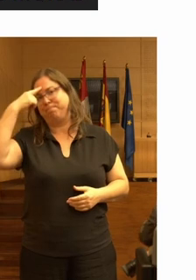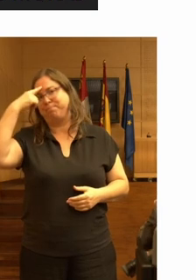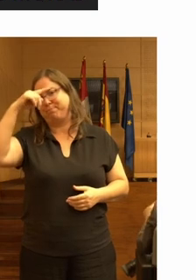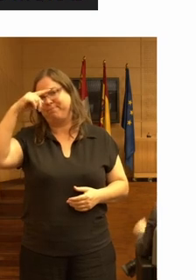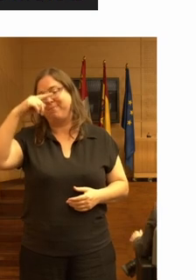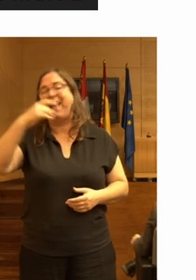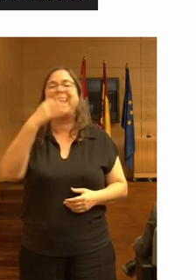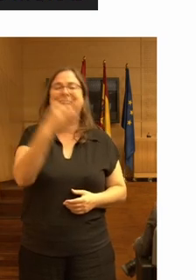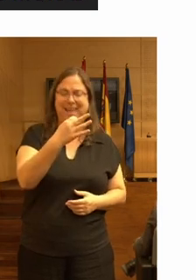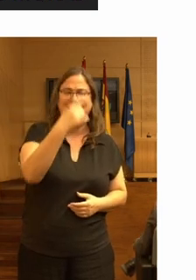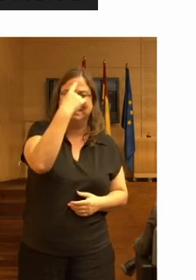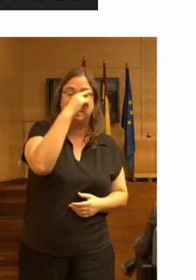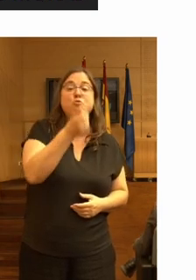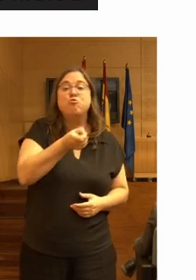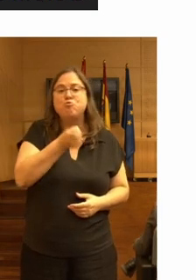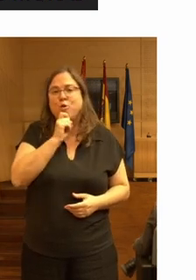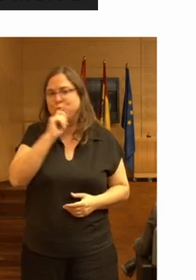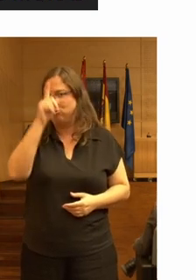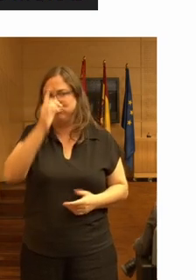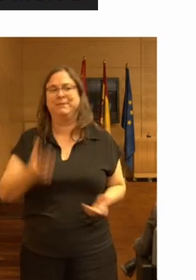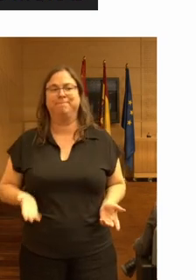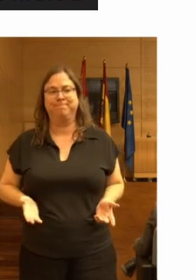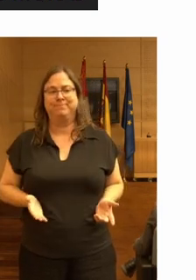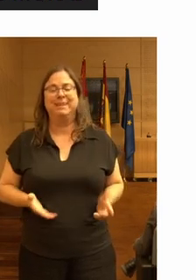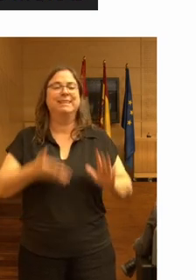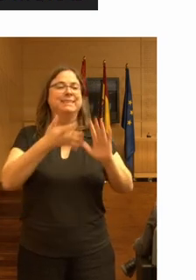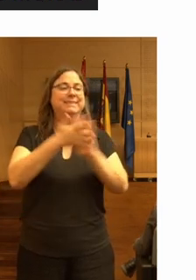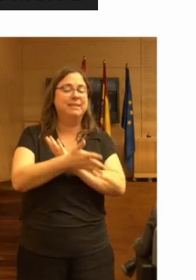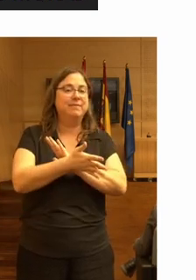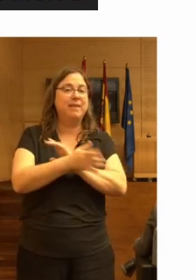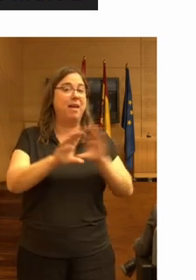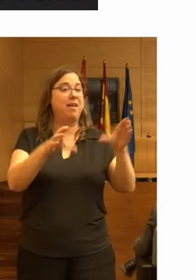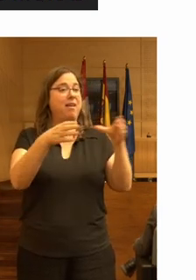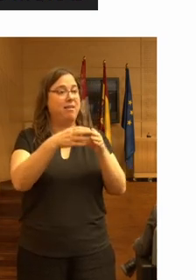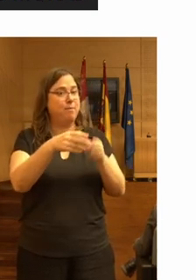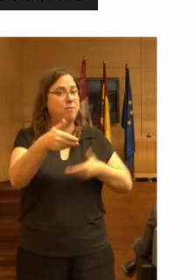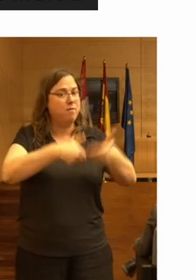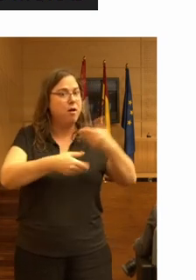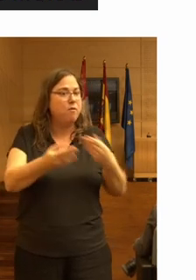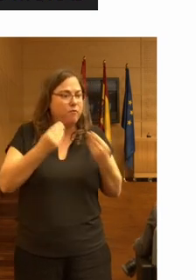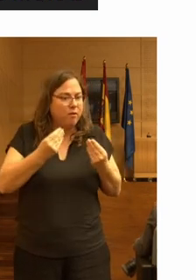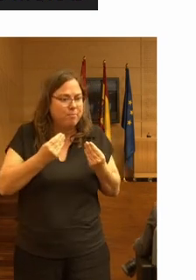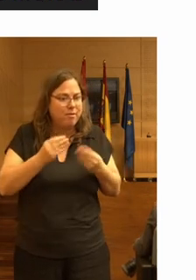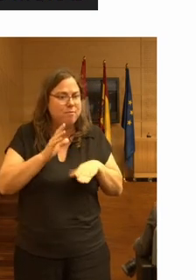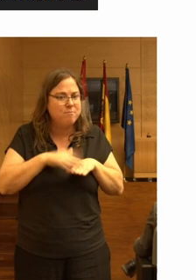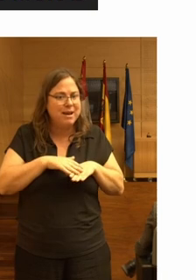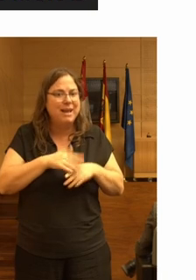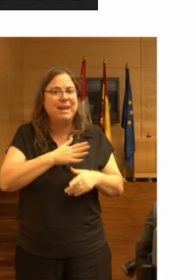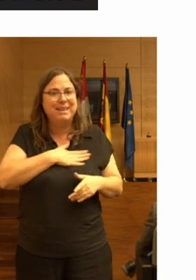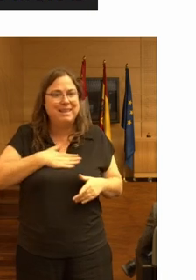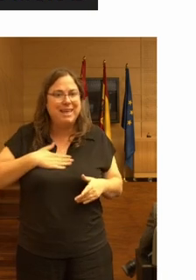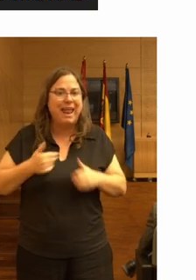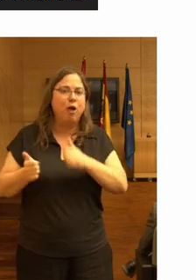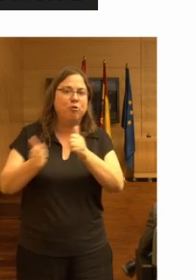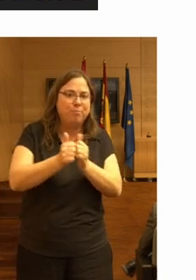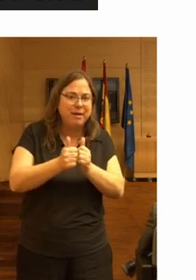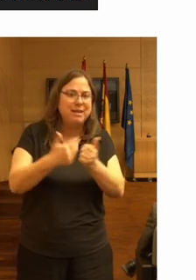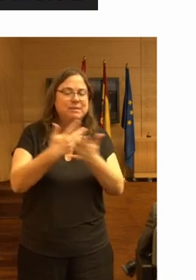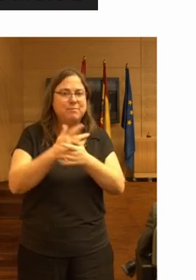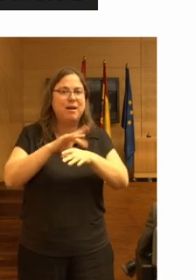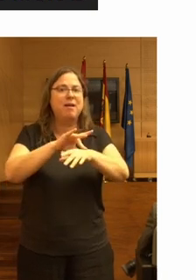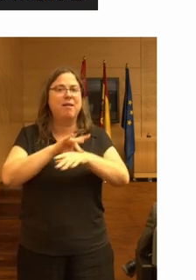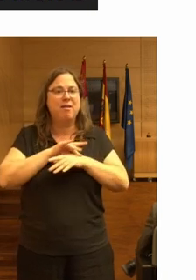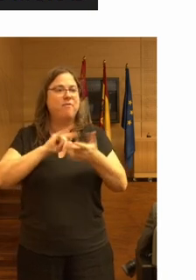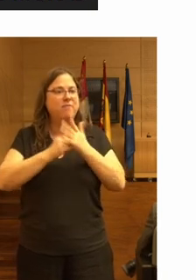qué, pero no saben cómo. Es decir, los equipos lo que demandan es formación, los equipos lo que demandan es acompañamiento, es